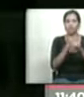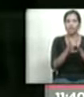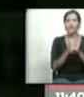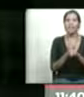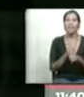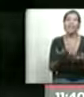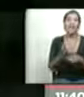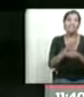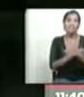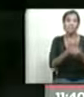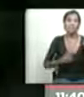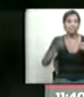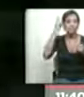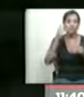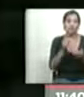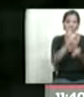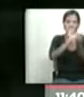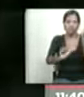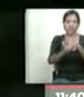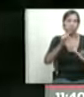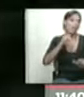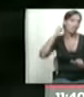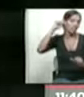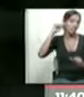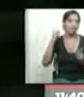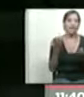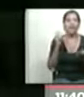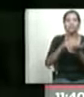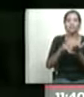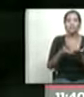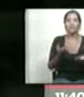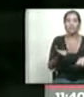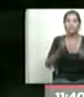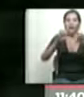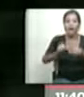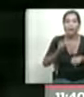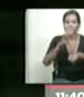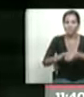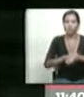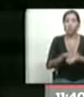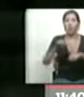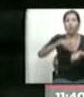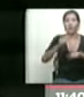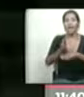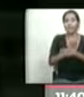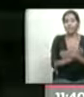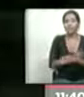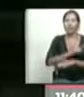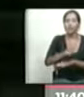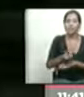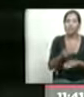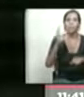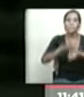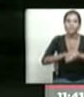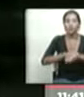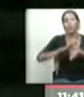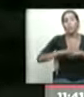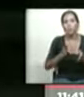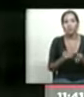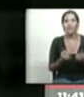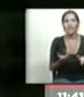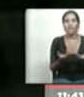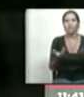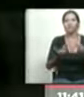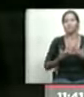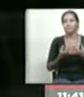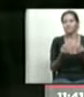Alan García, se suicidó luego de que las autoridades llegaran a su casa a capturarlo. Horas antes habían ordenado detenerlo porque al parecer había recibido